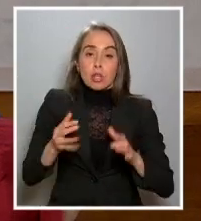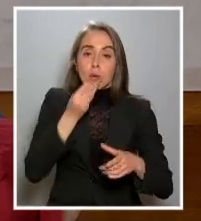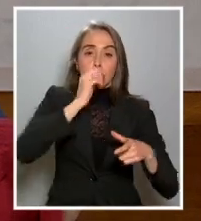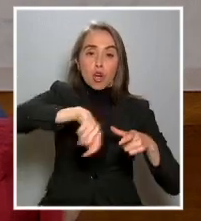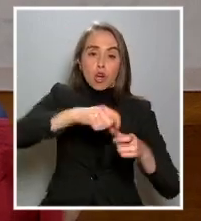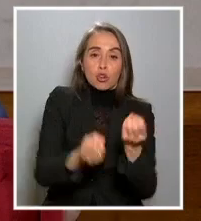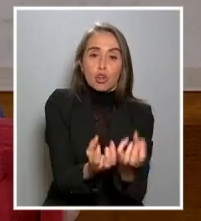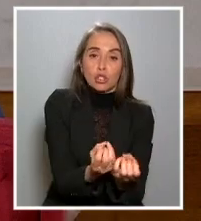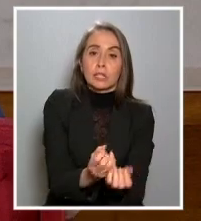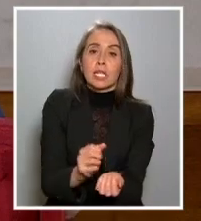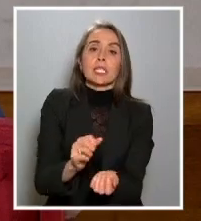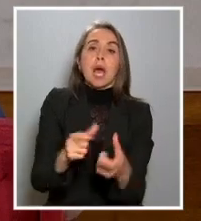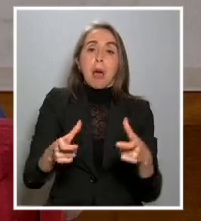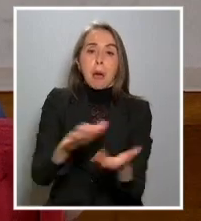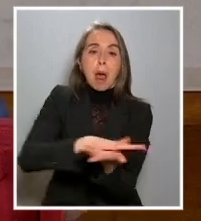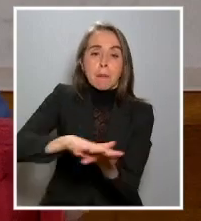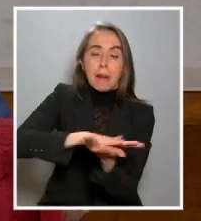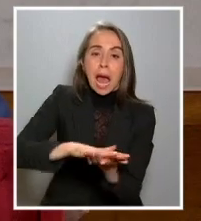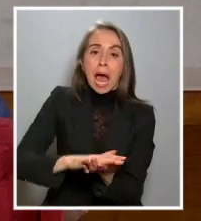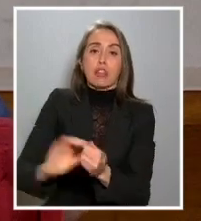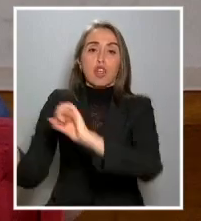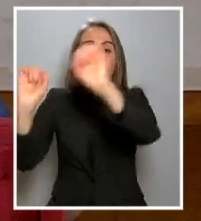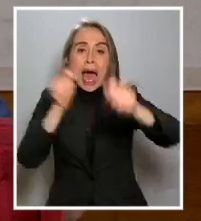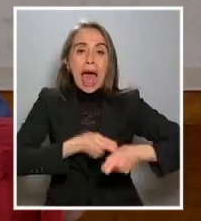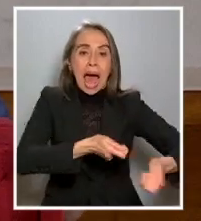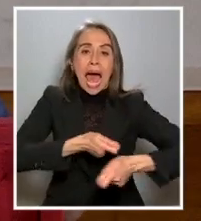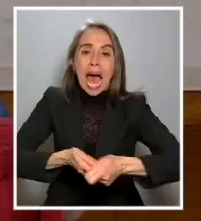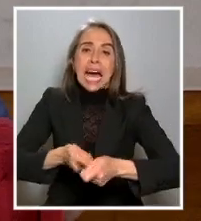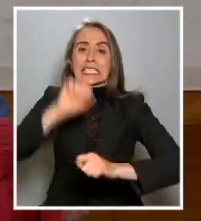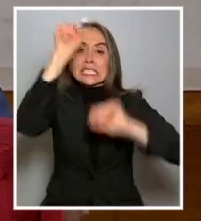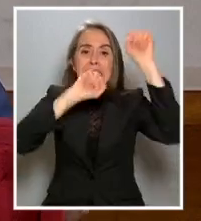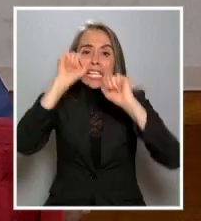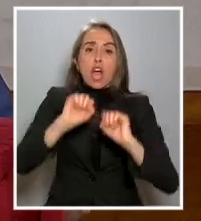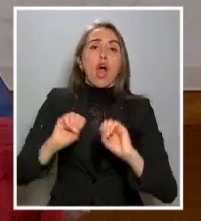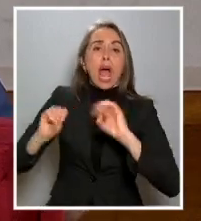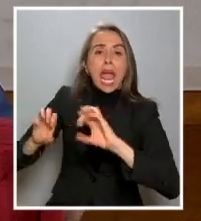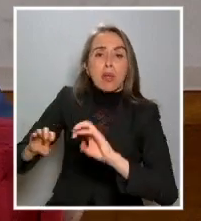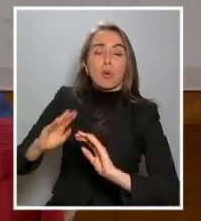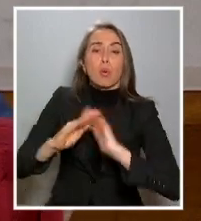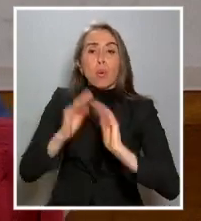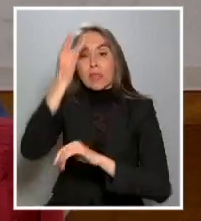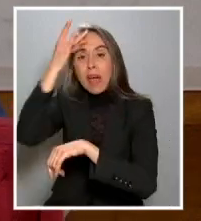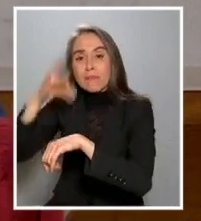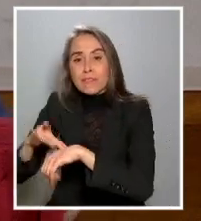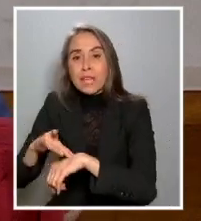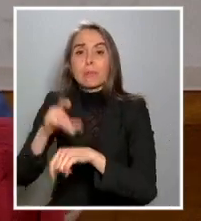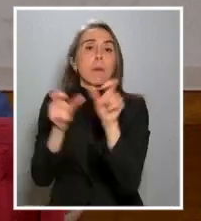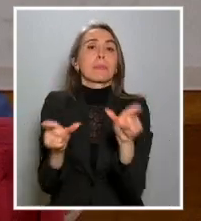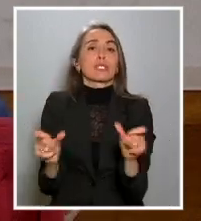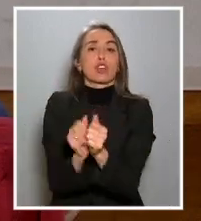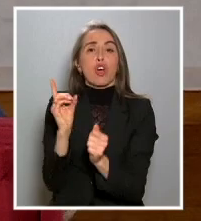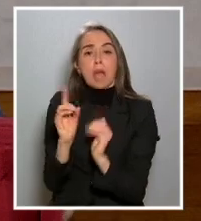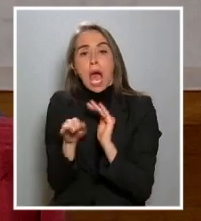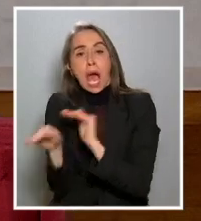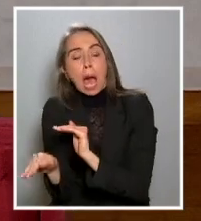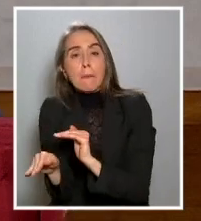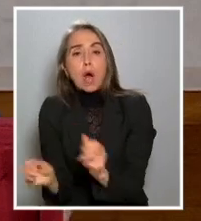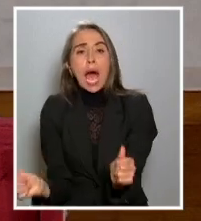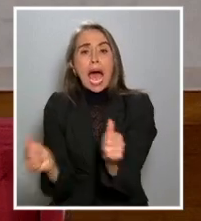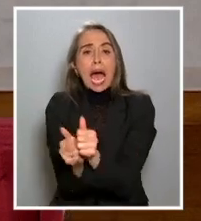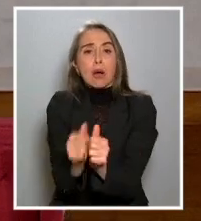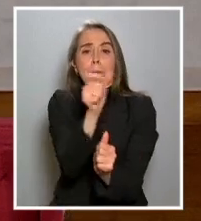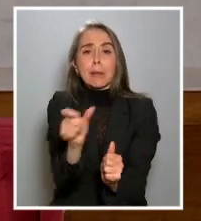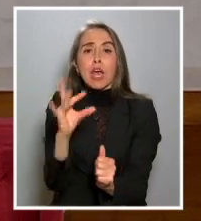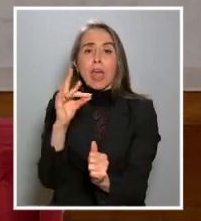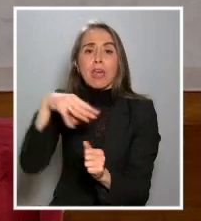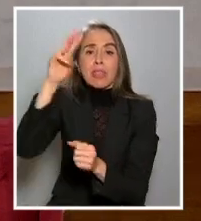comida, lavan la loza, hacen aseo, educan, cuidan la salud, apoyan a familiares con discapacidad, acompañan a las